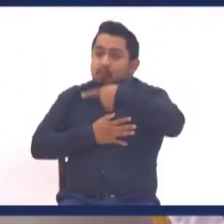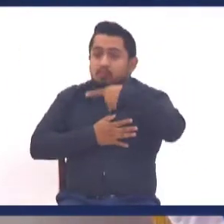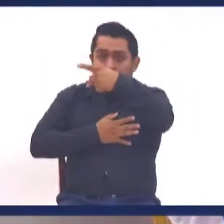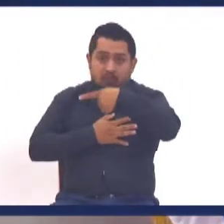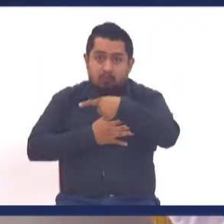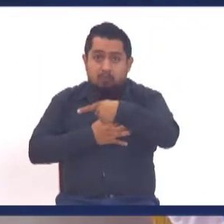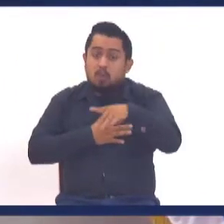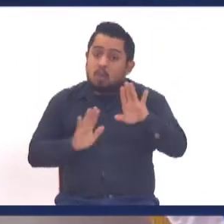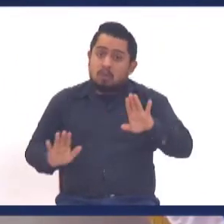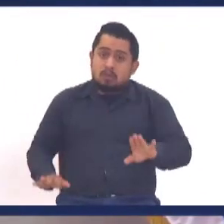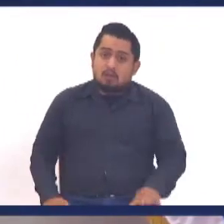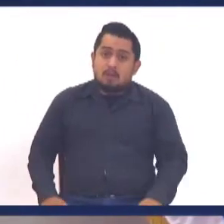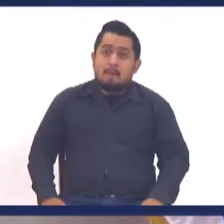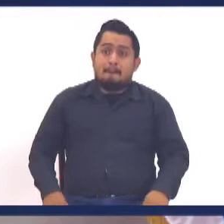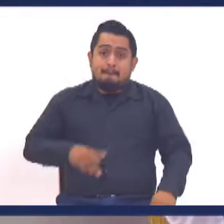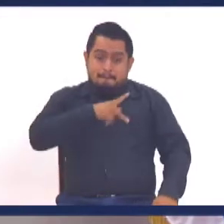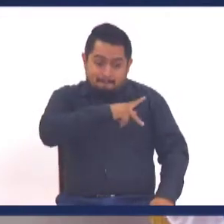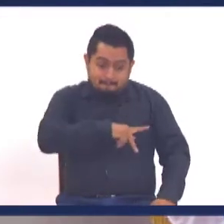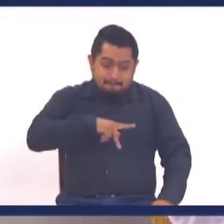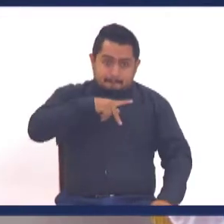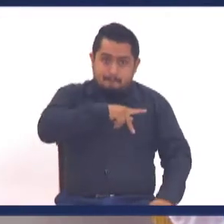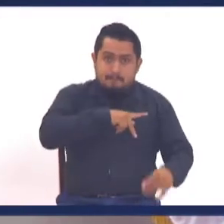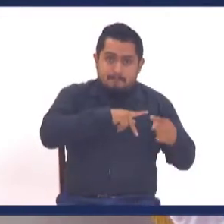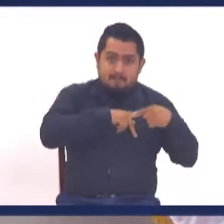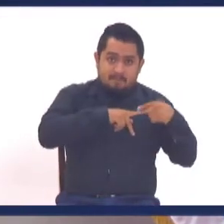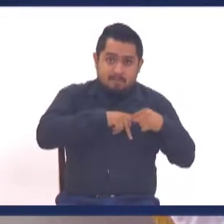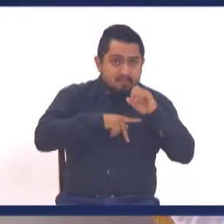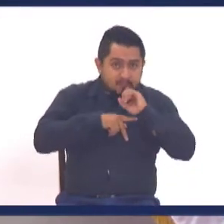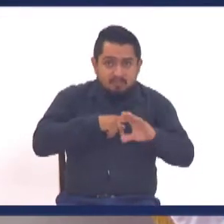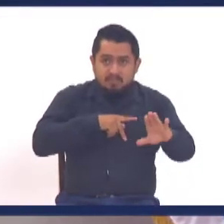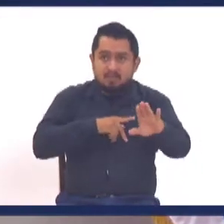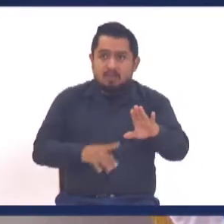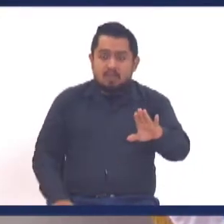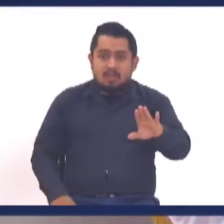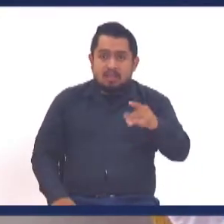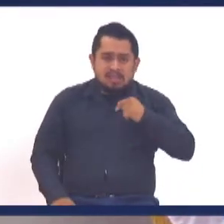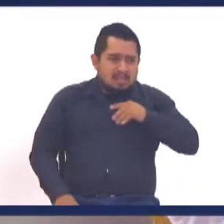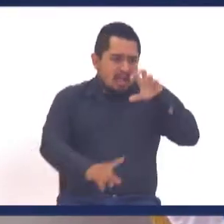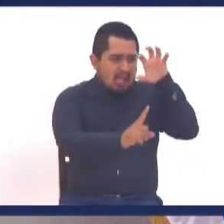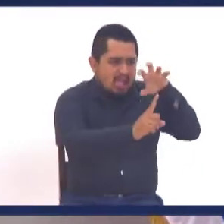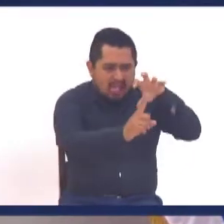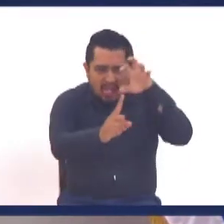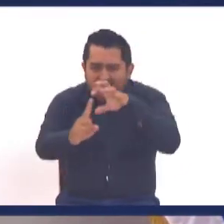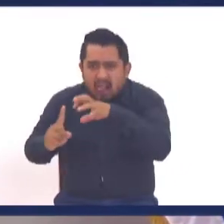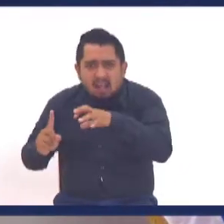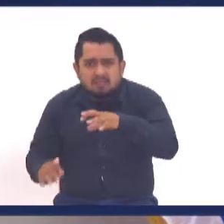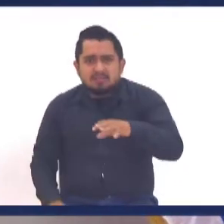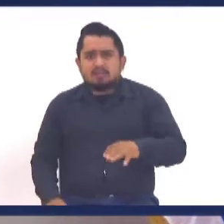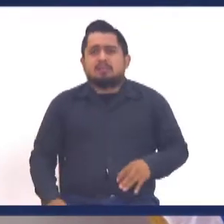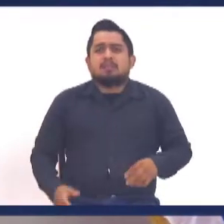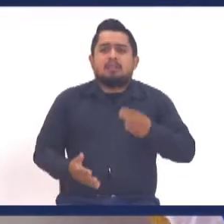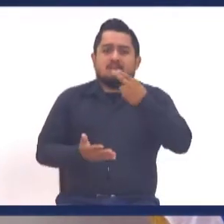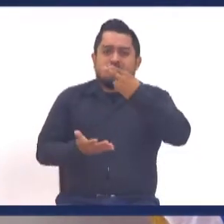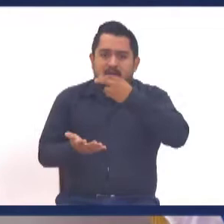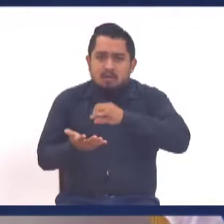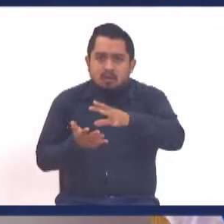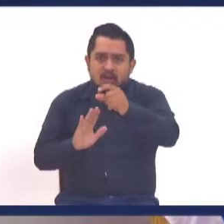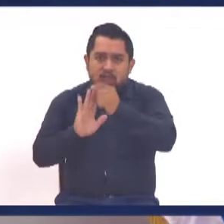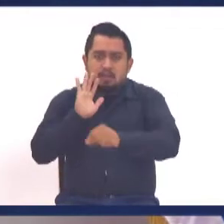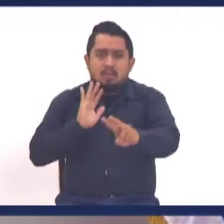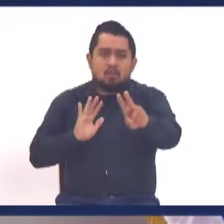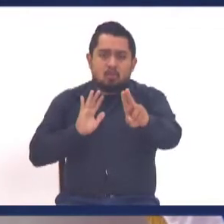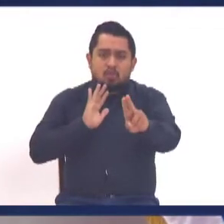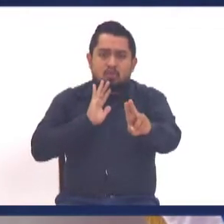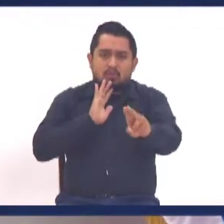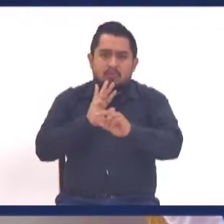el apóstol pablo antes saulo de tarso que respiraba amenaza de muerte leal conmigo hechos versículo 2 del